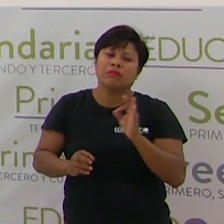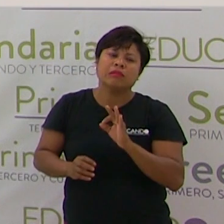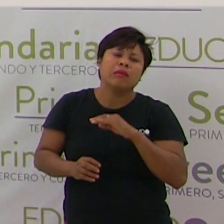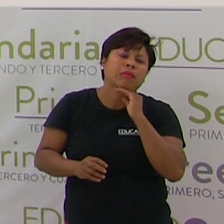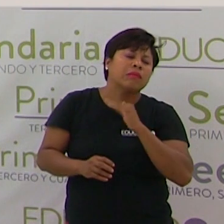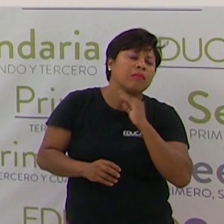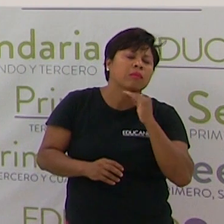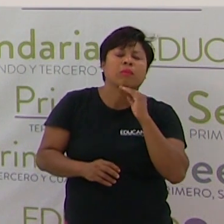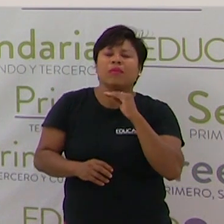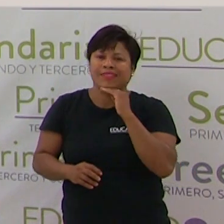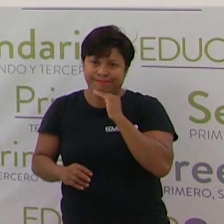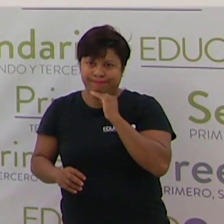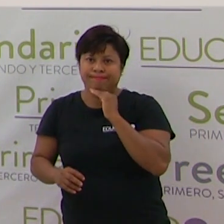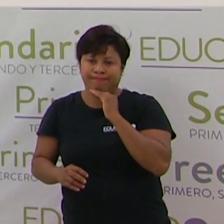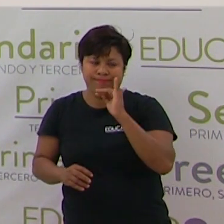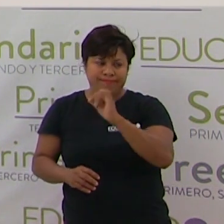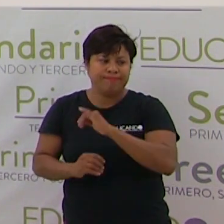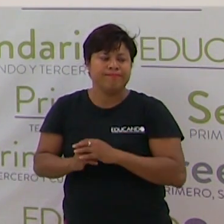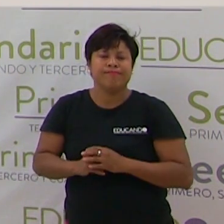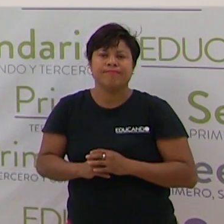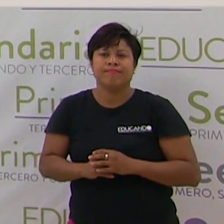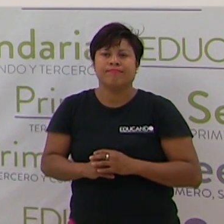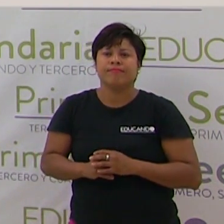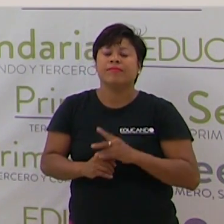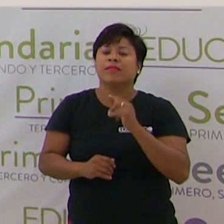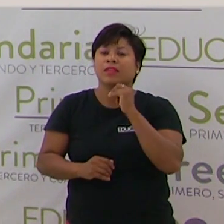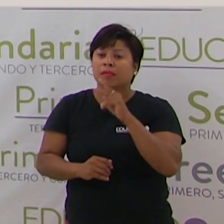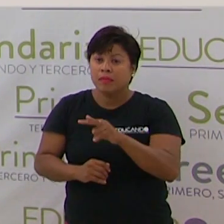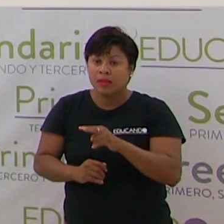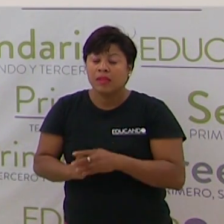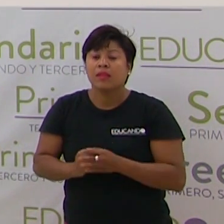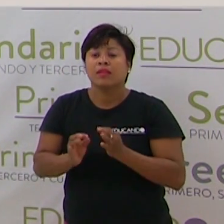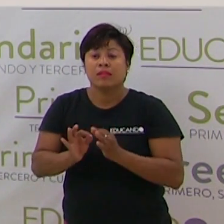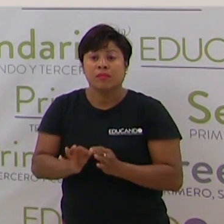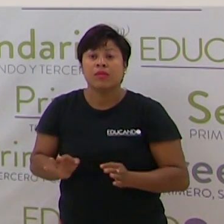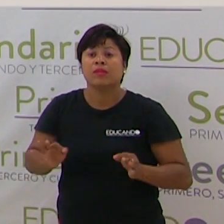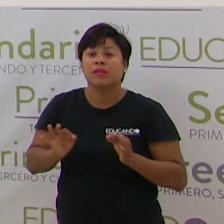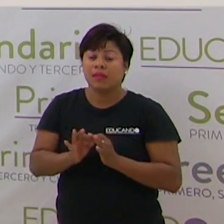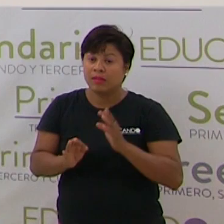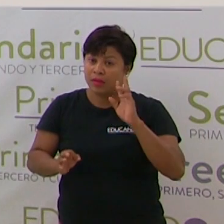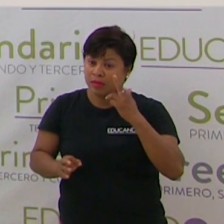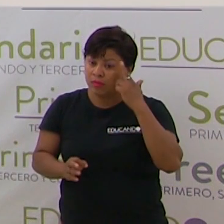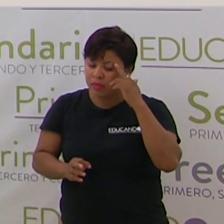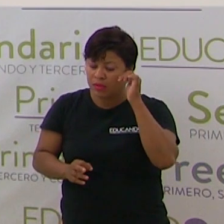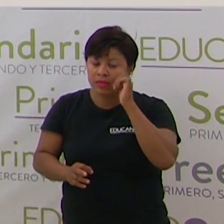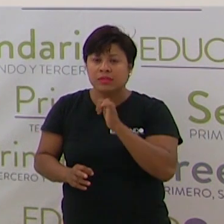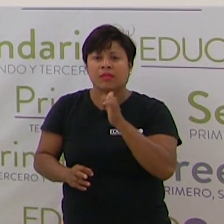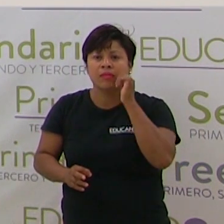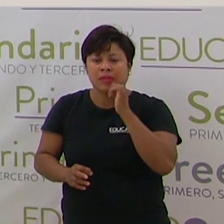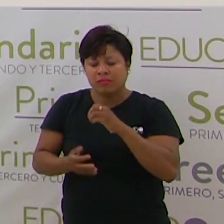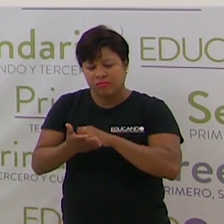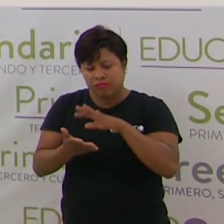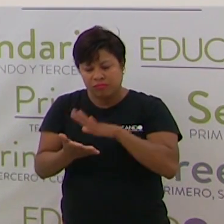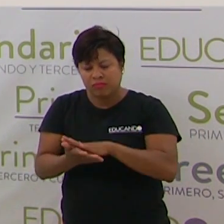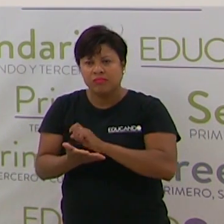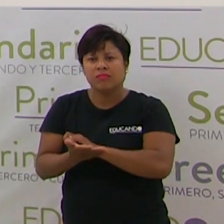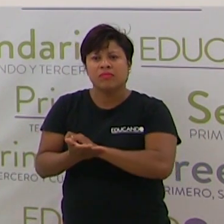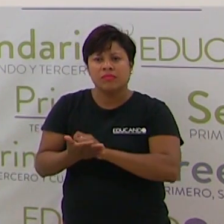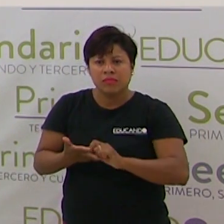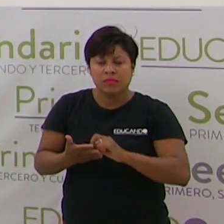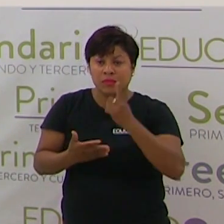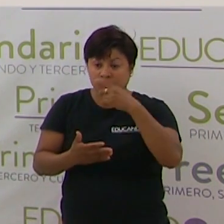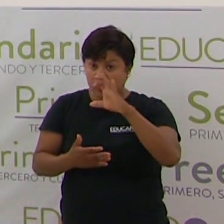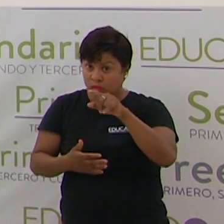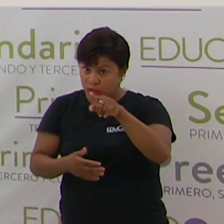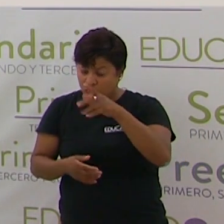jugando por ahí, ¿sí? También es importante, recuérdalo, siempre tomar nota para que cuando